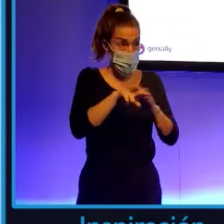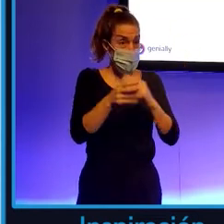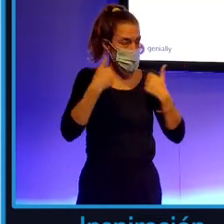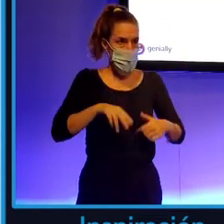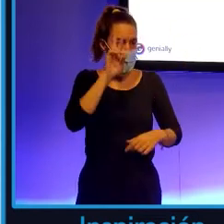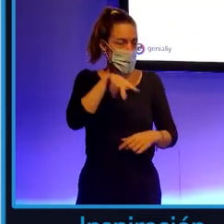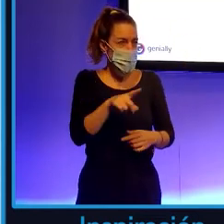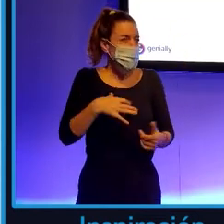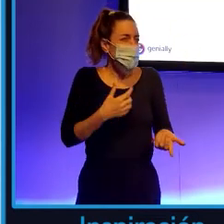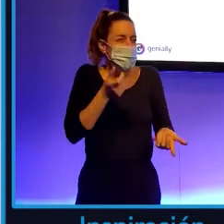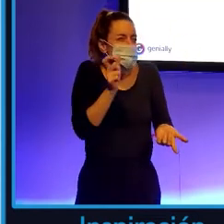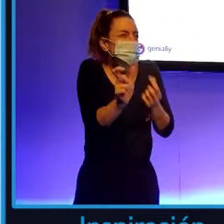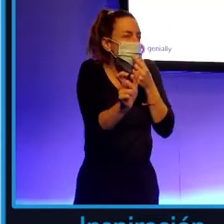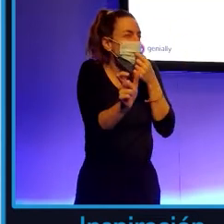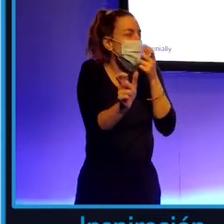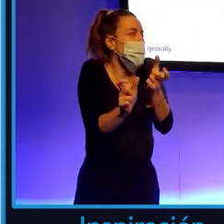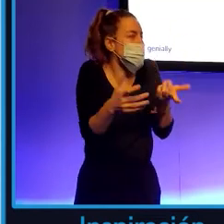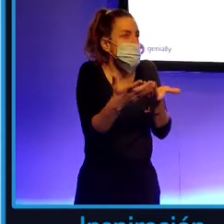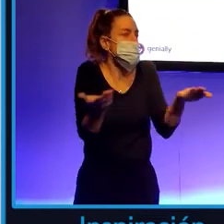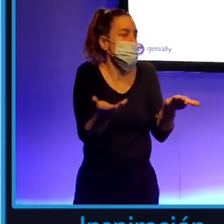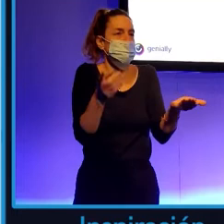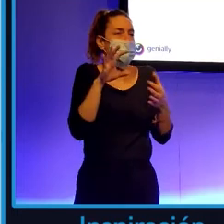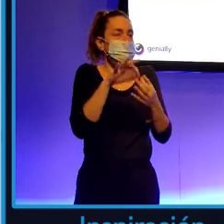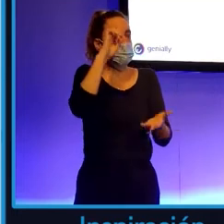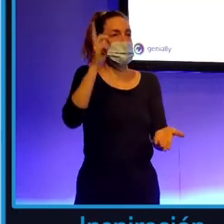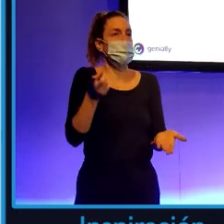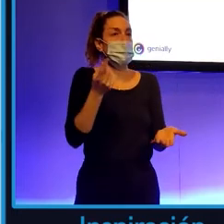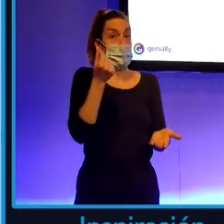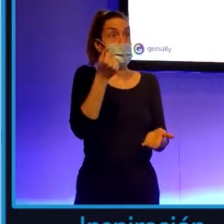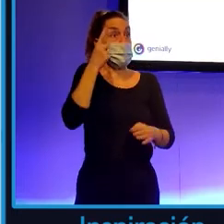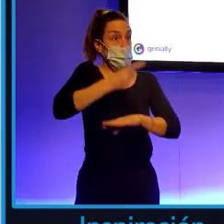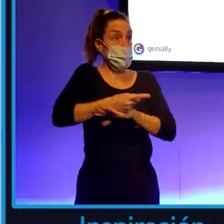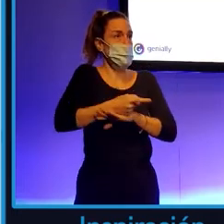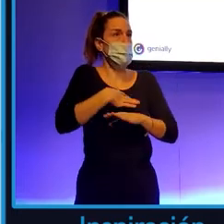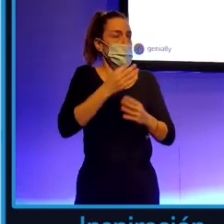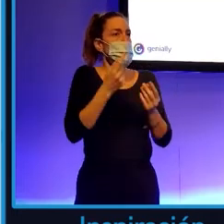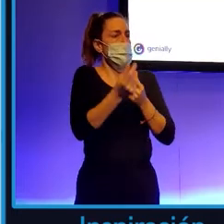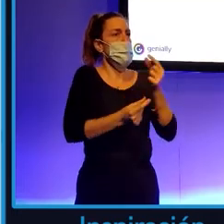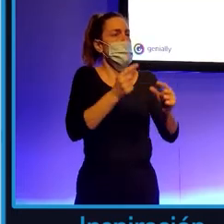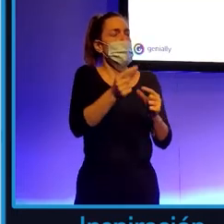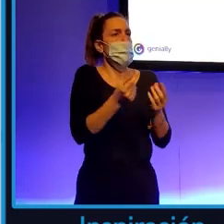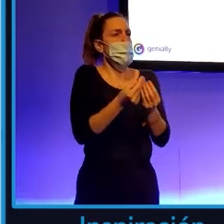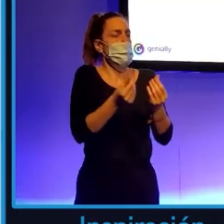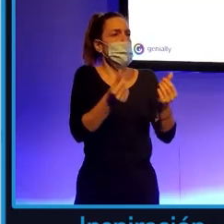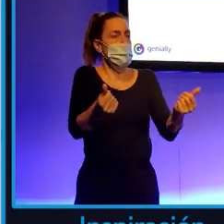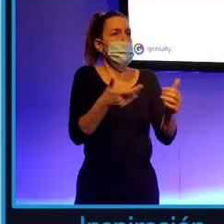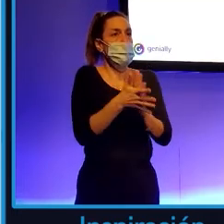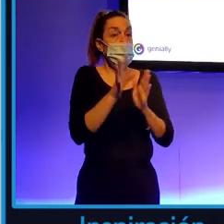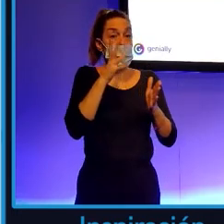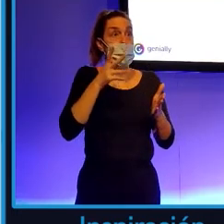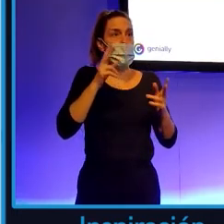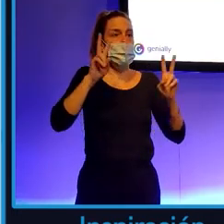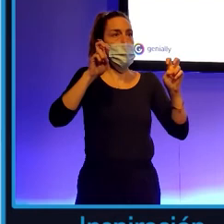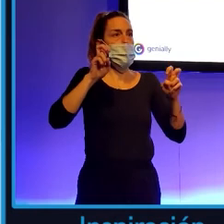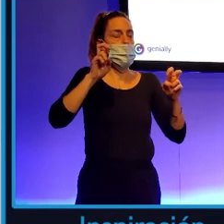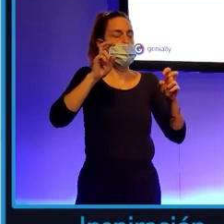de que ya no es lo que conocemos como capitalismo podría incluso estar desapareciendo hablar del post capitalismo